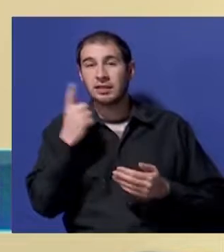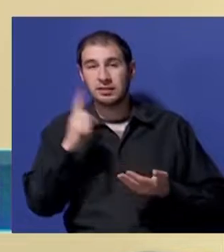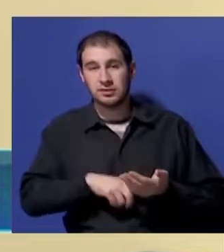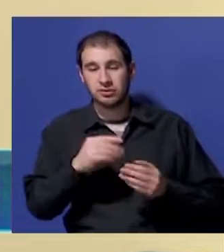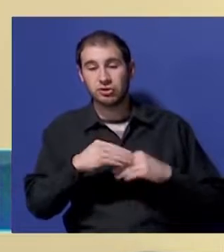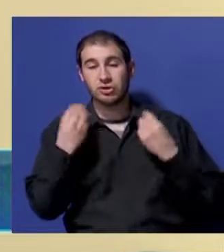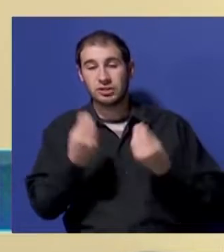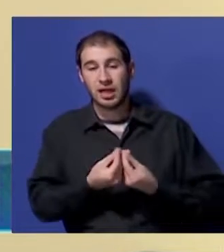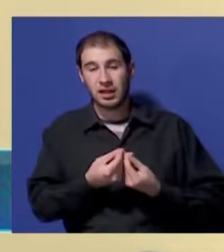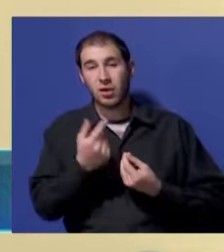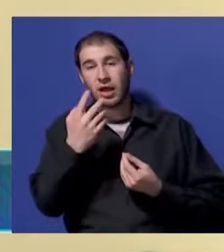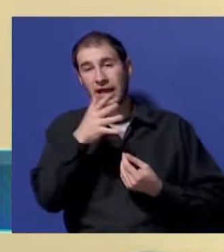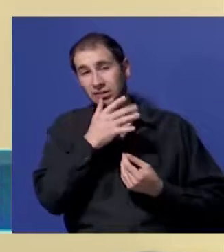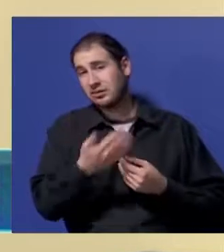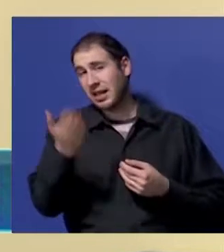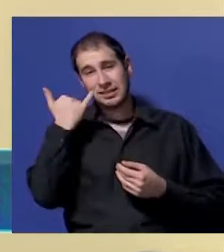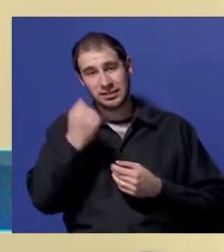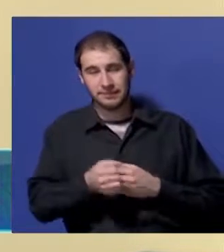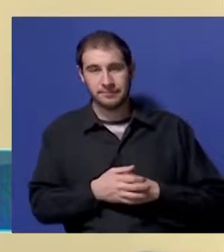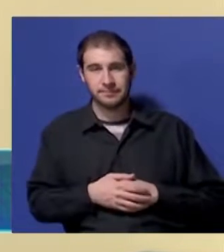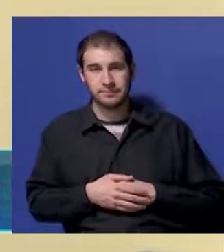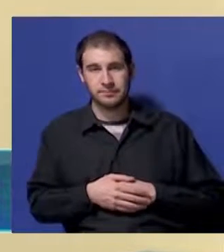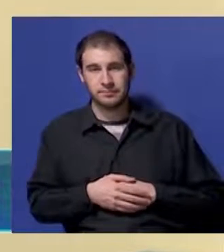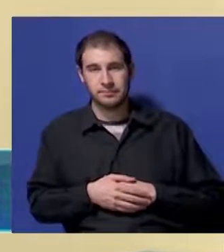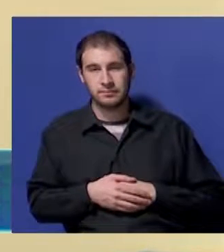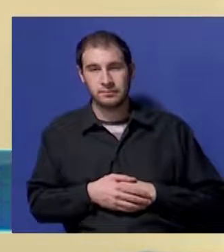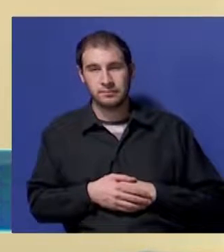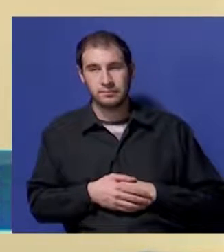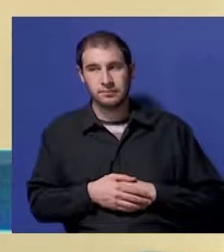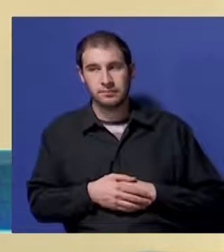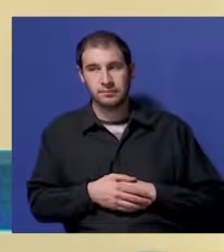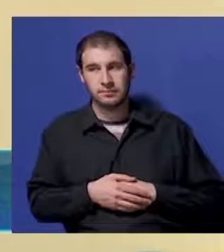acumula 14 veces más, ¿no es cierto? Lo compartimos.